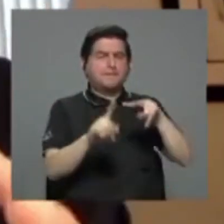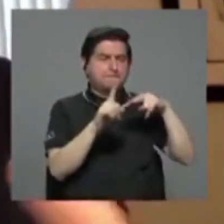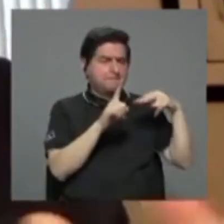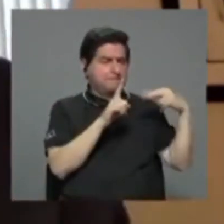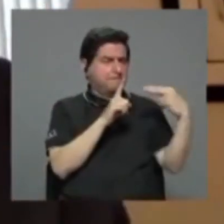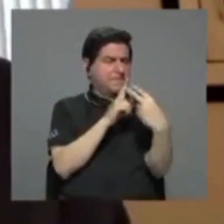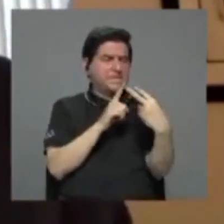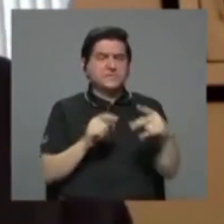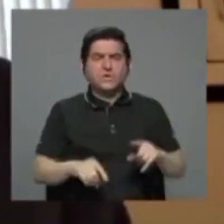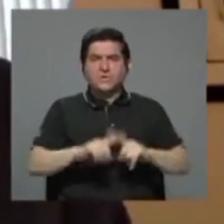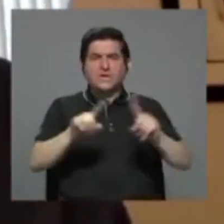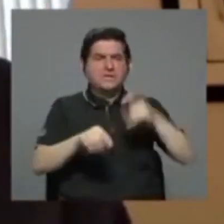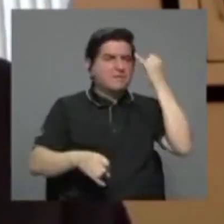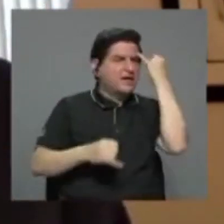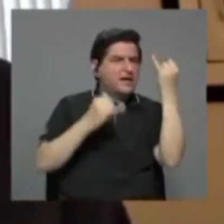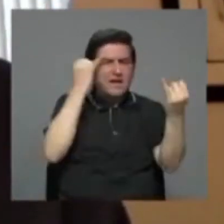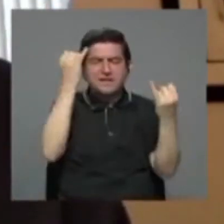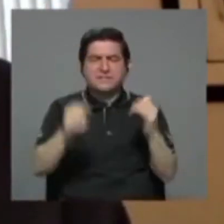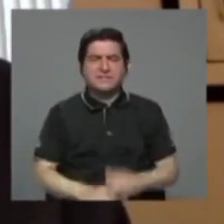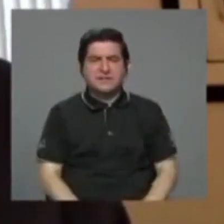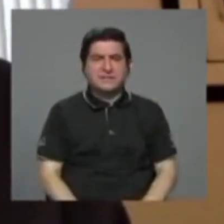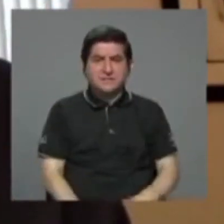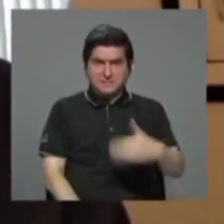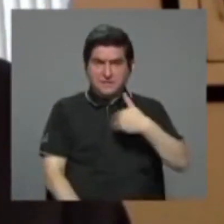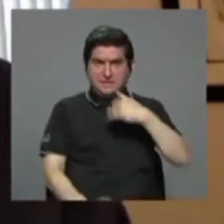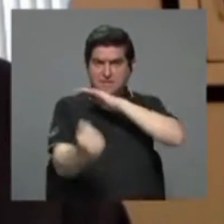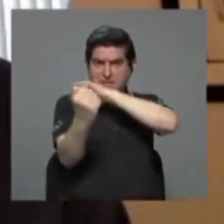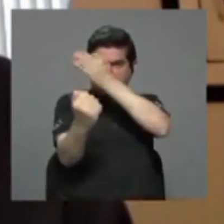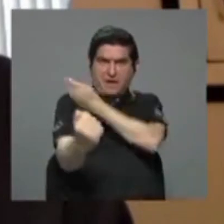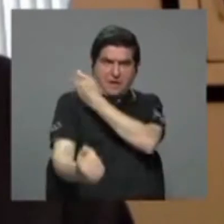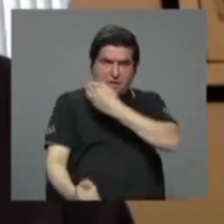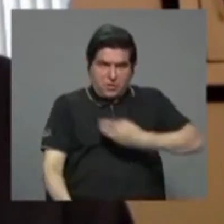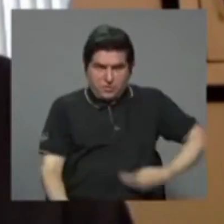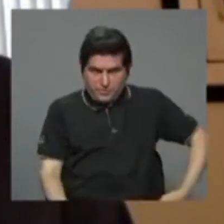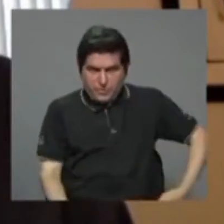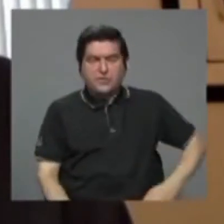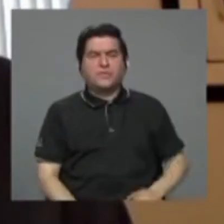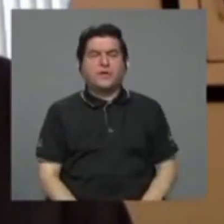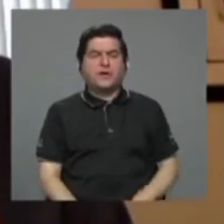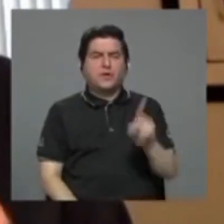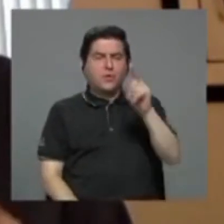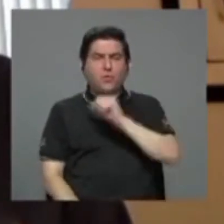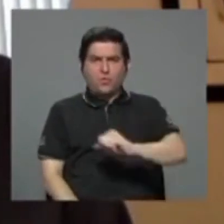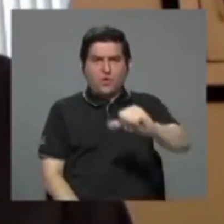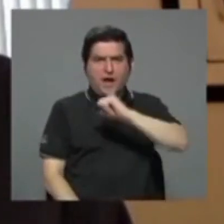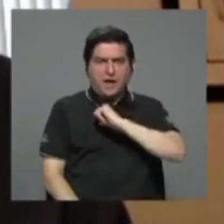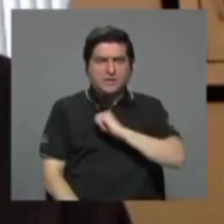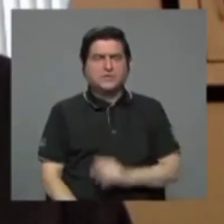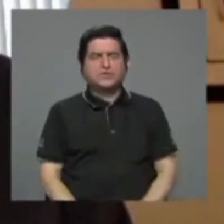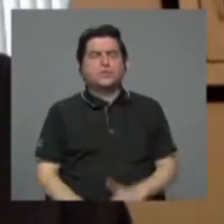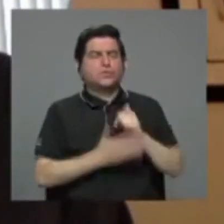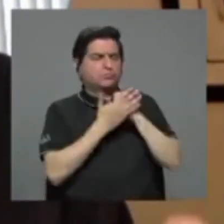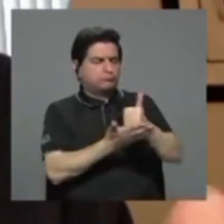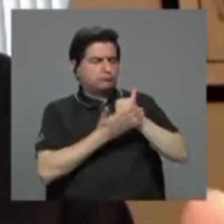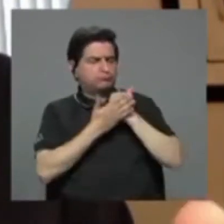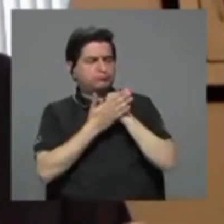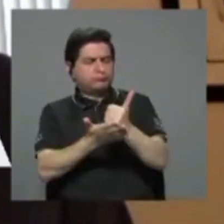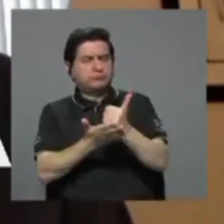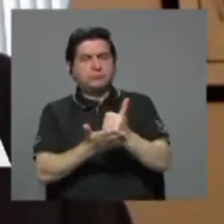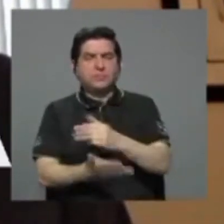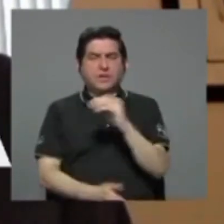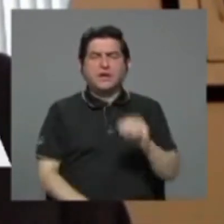y de iniciativas del Poder Ejecutivo, de una actitud de colaboración y además